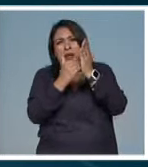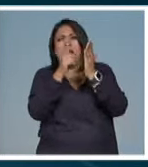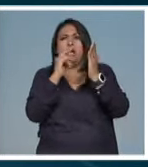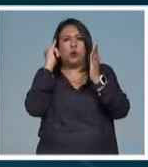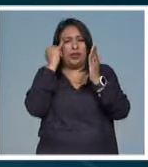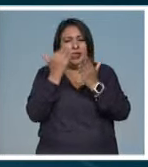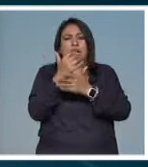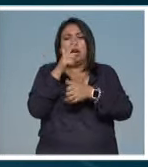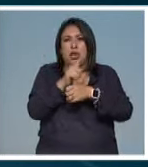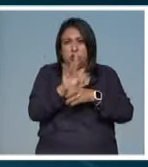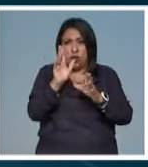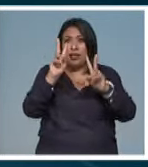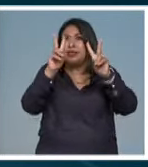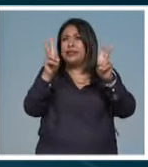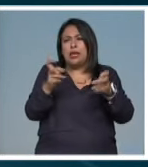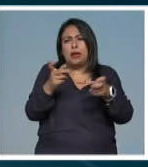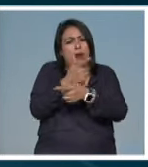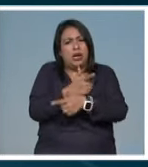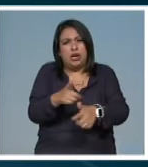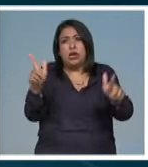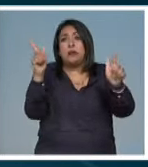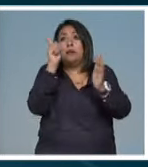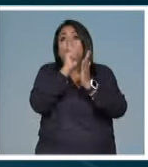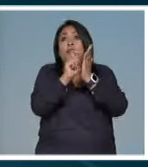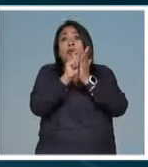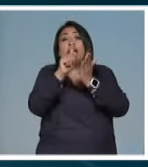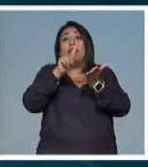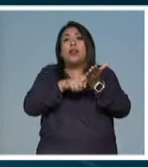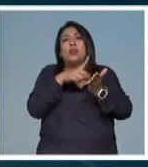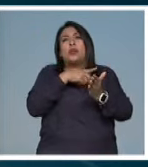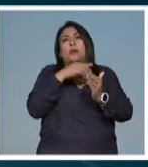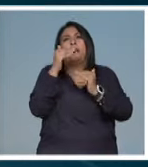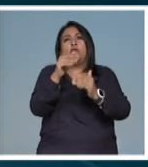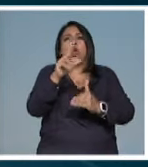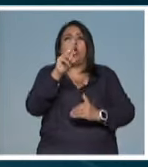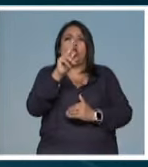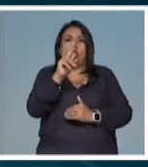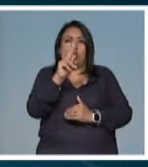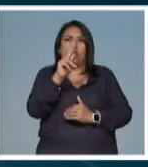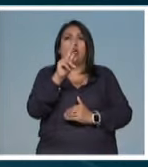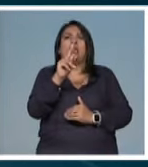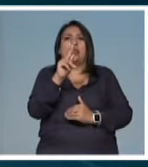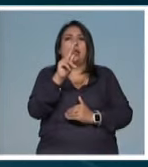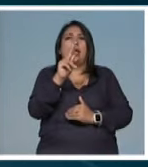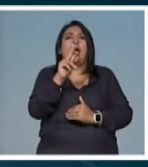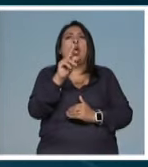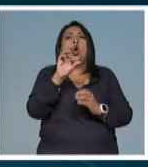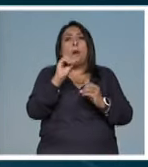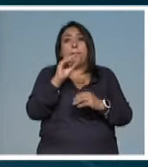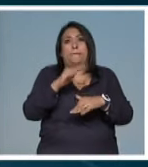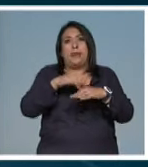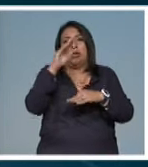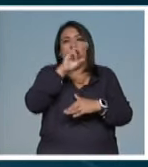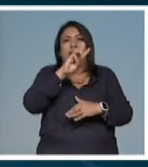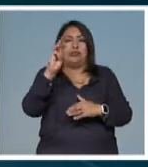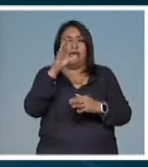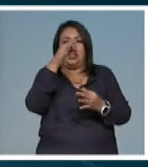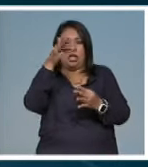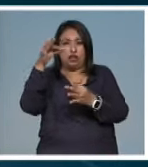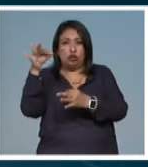indígenas nacionales. La temática es libre. El escrito debe contar con un mínimo de 80 y un máximo de 300 cuartillas.